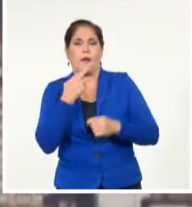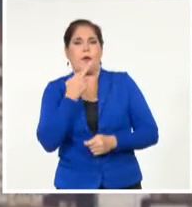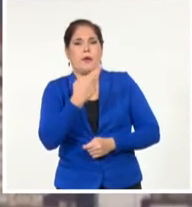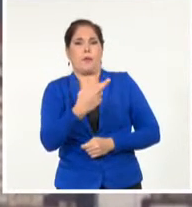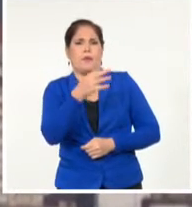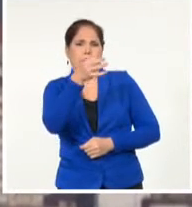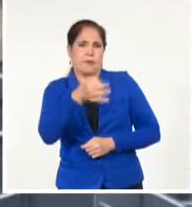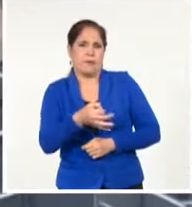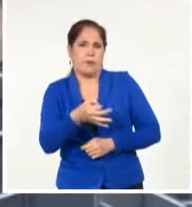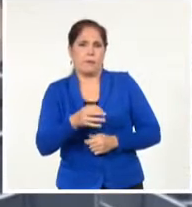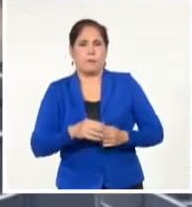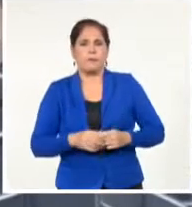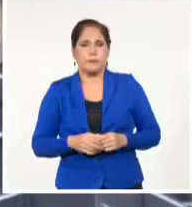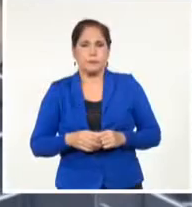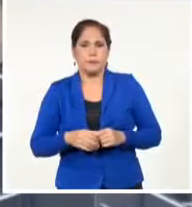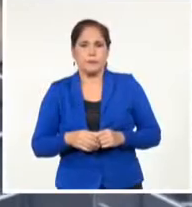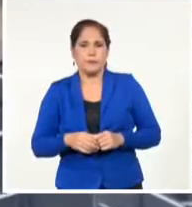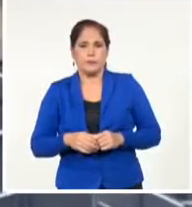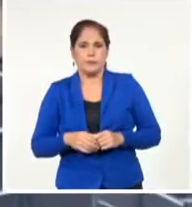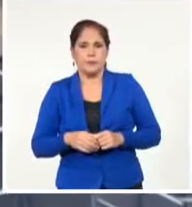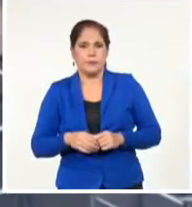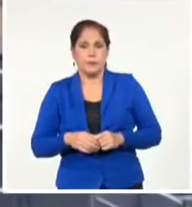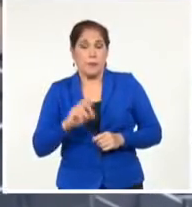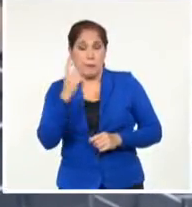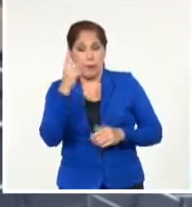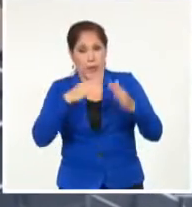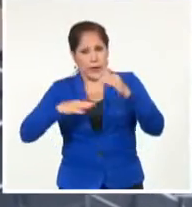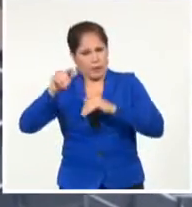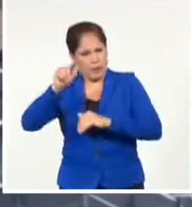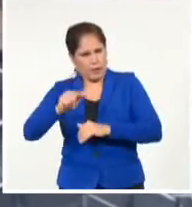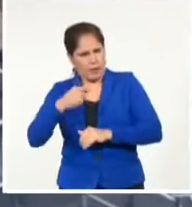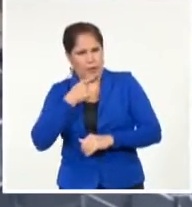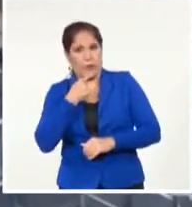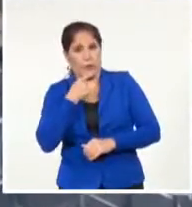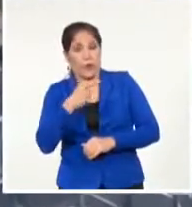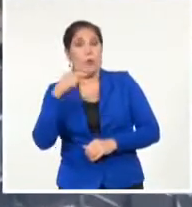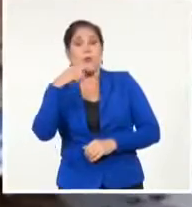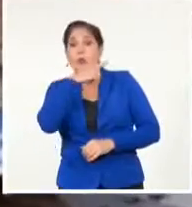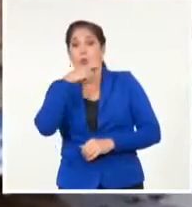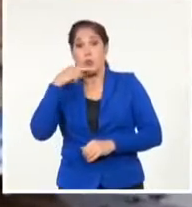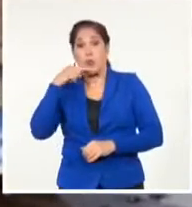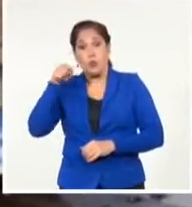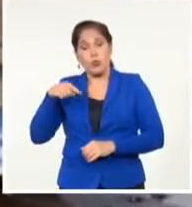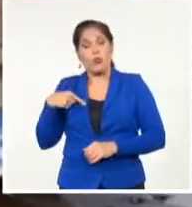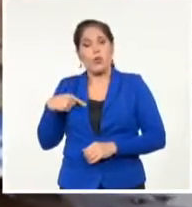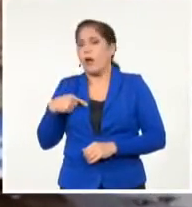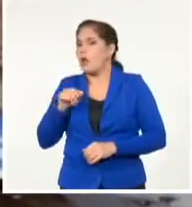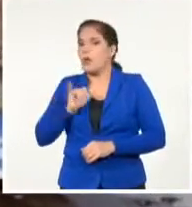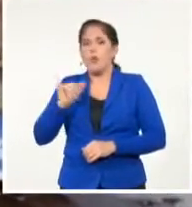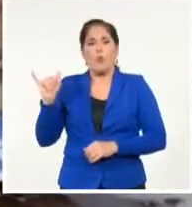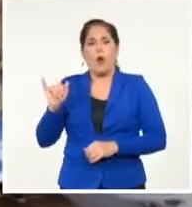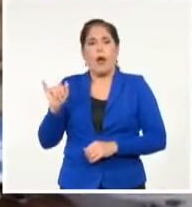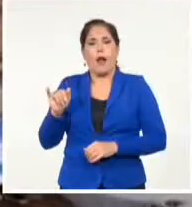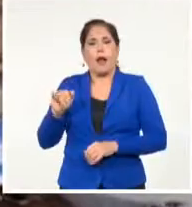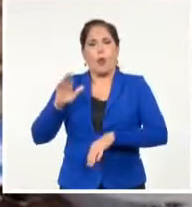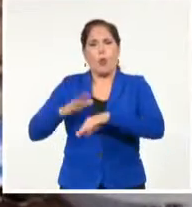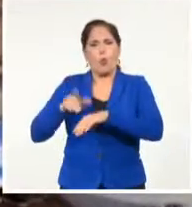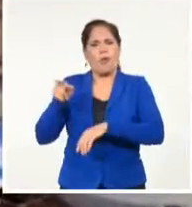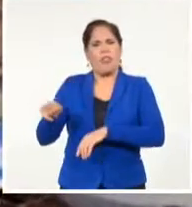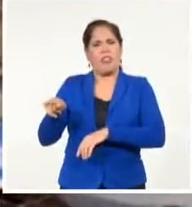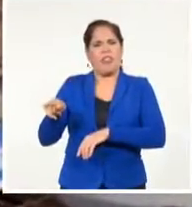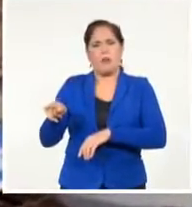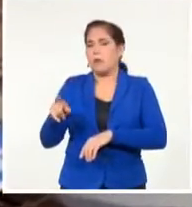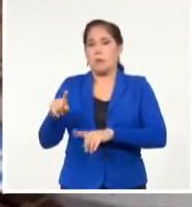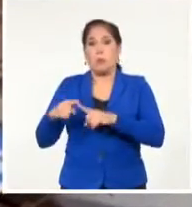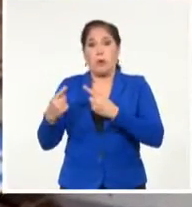acto terrorista ruso, aseveró. El primer ministro consideró que Rusia está pagando un precio demasiado bajo